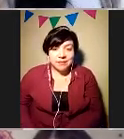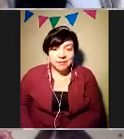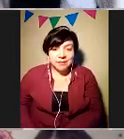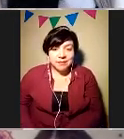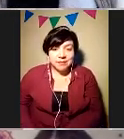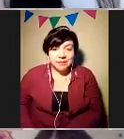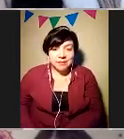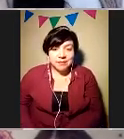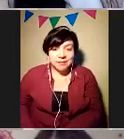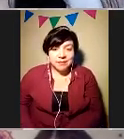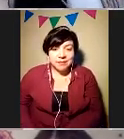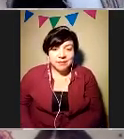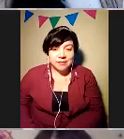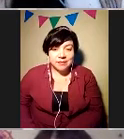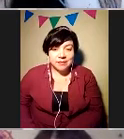ocupa.